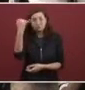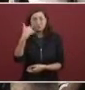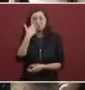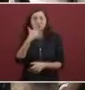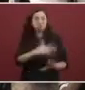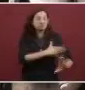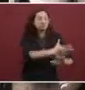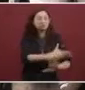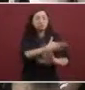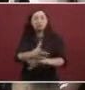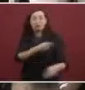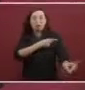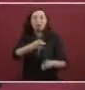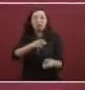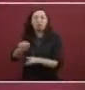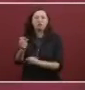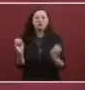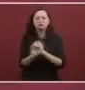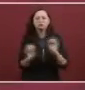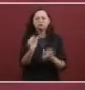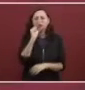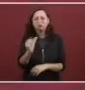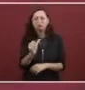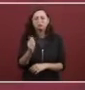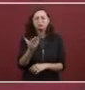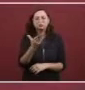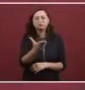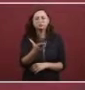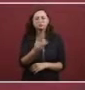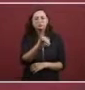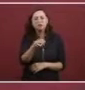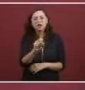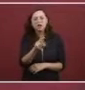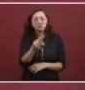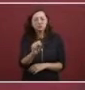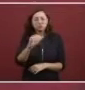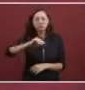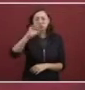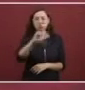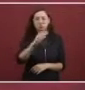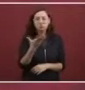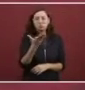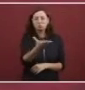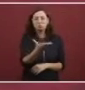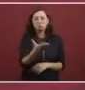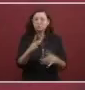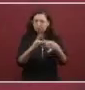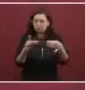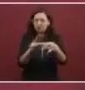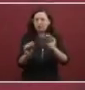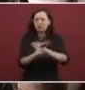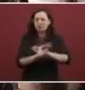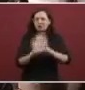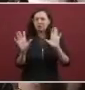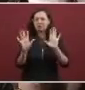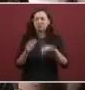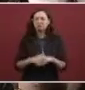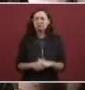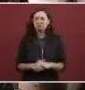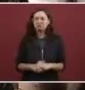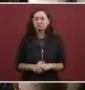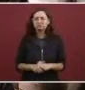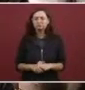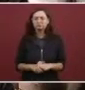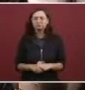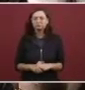perjudicar a nadie. Y yo le pido a Jesús que en este caso se aclare. Sí, no,